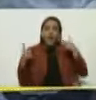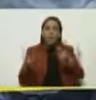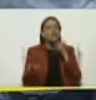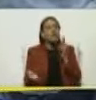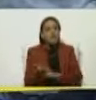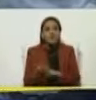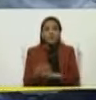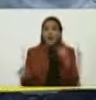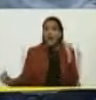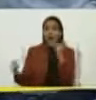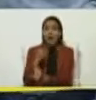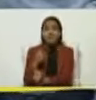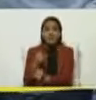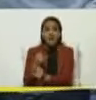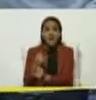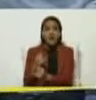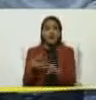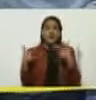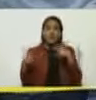último capítulo.